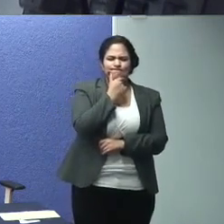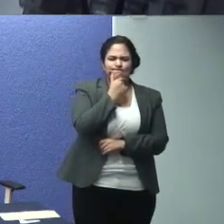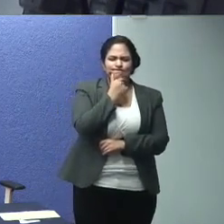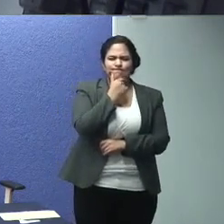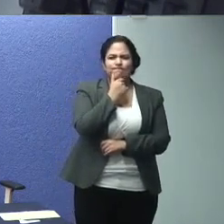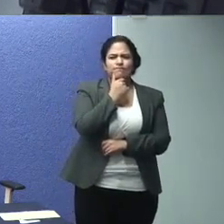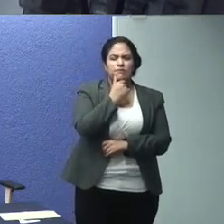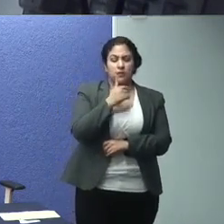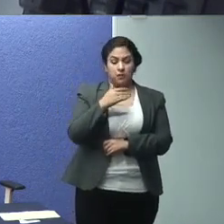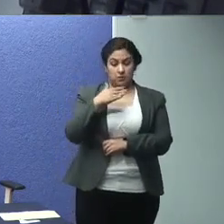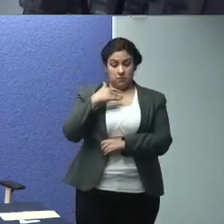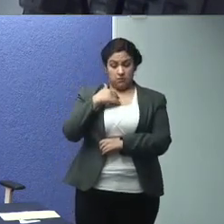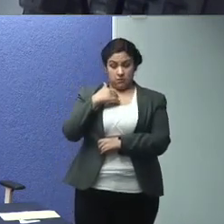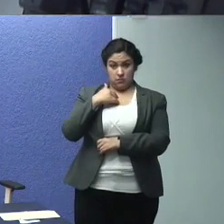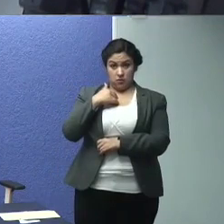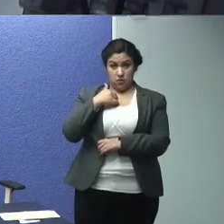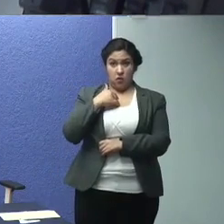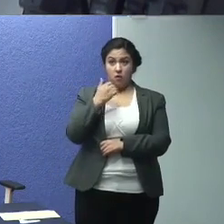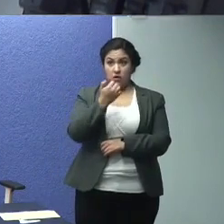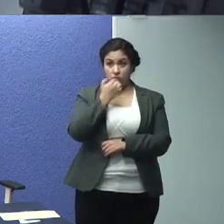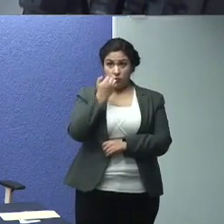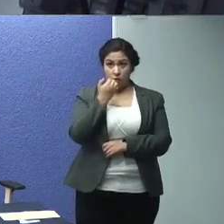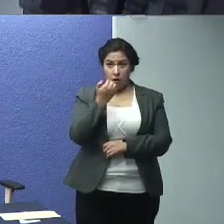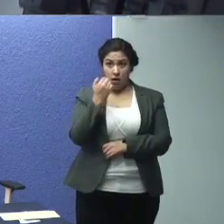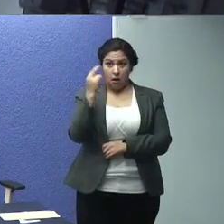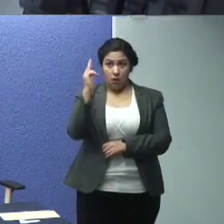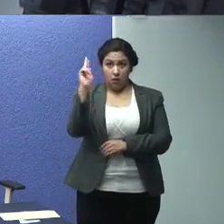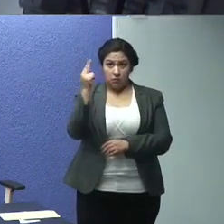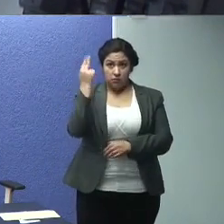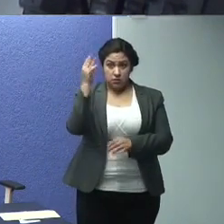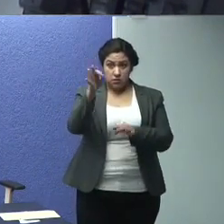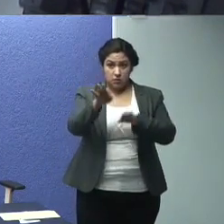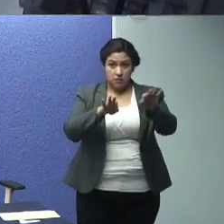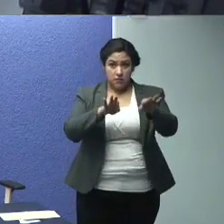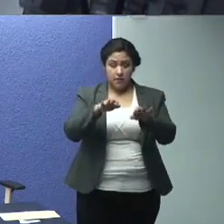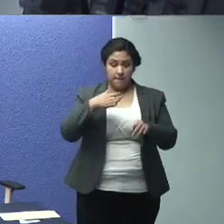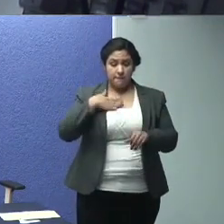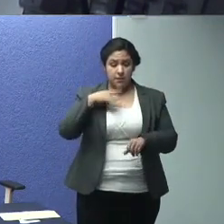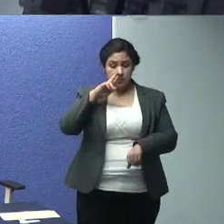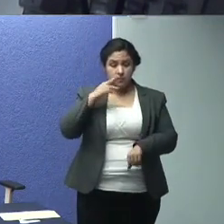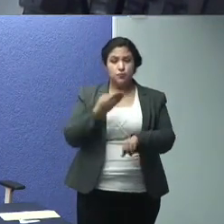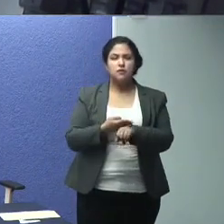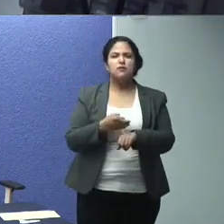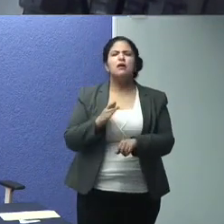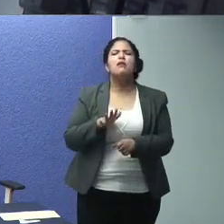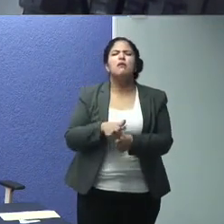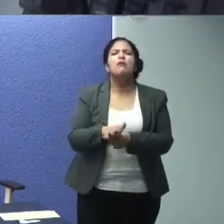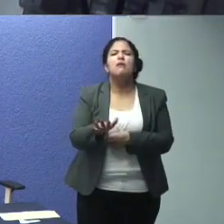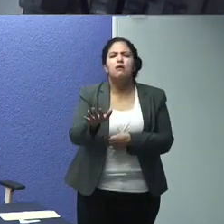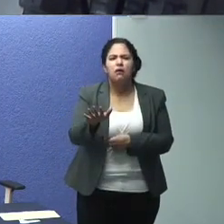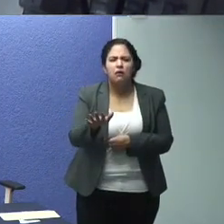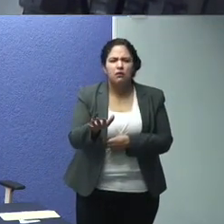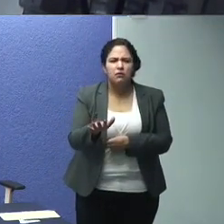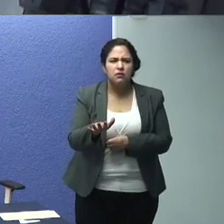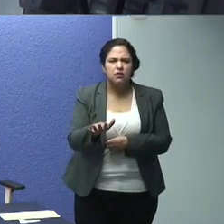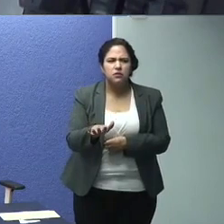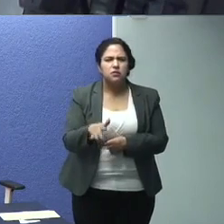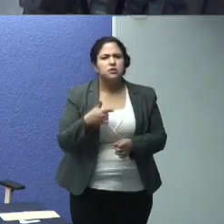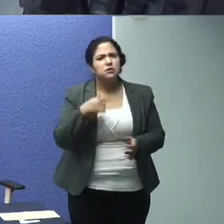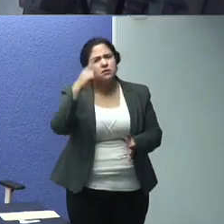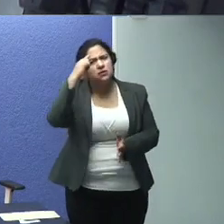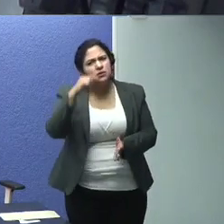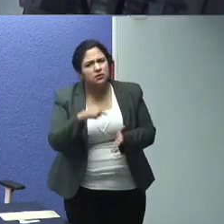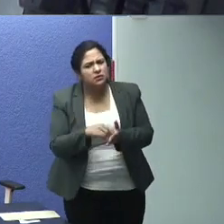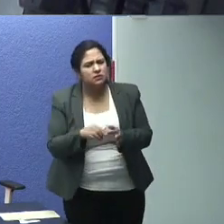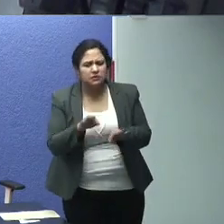responsabilidad de nosotros como universidad con respecto a este tema? Creo que hay muchas cosas que tenemos